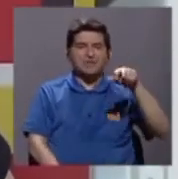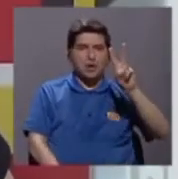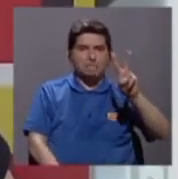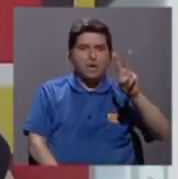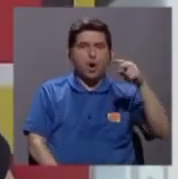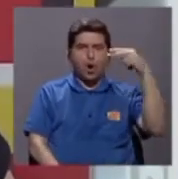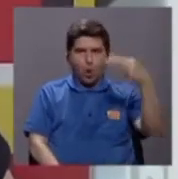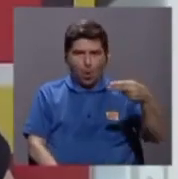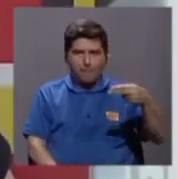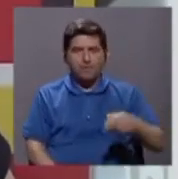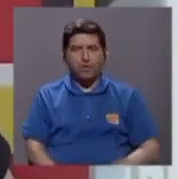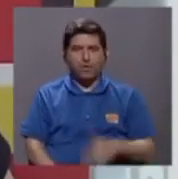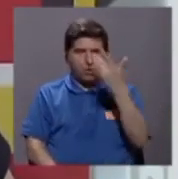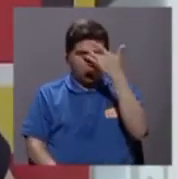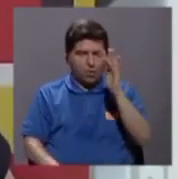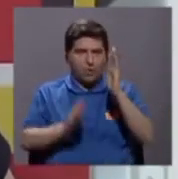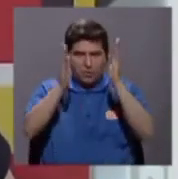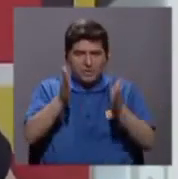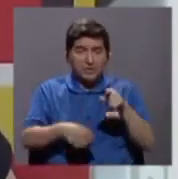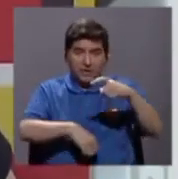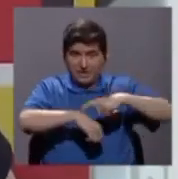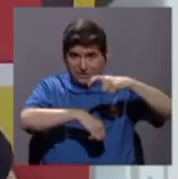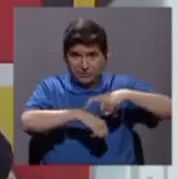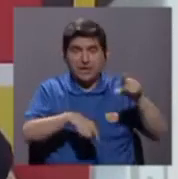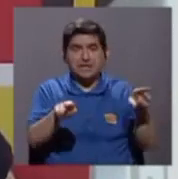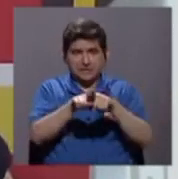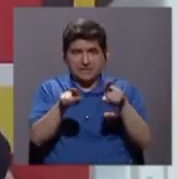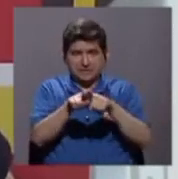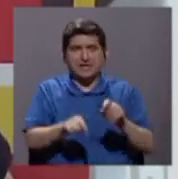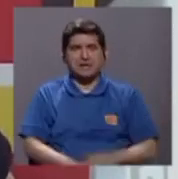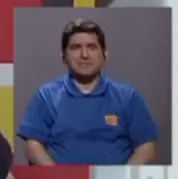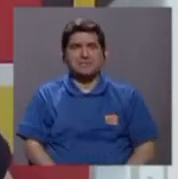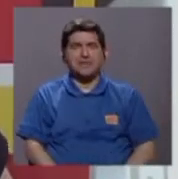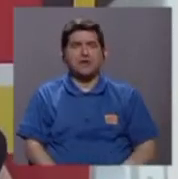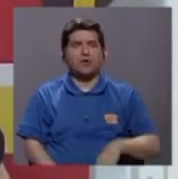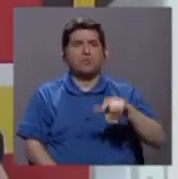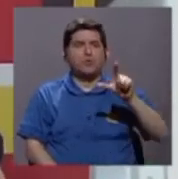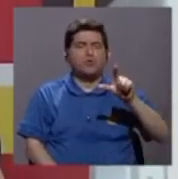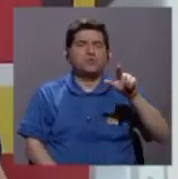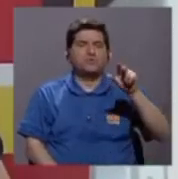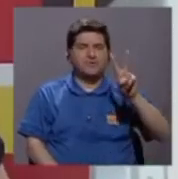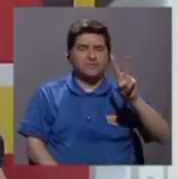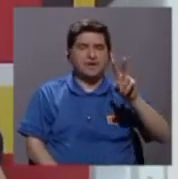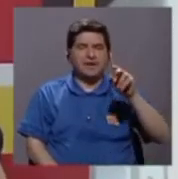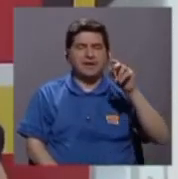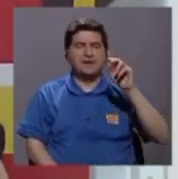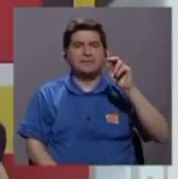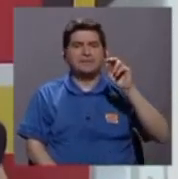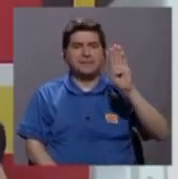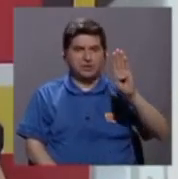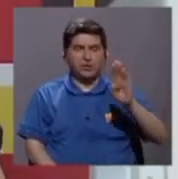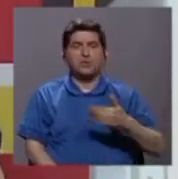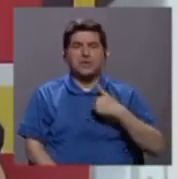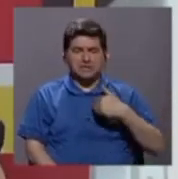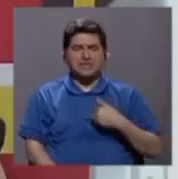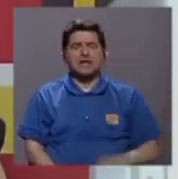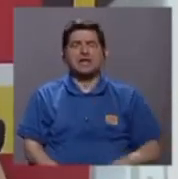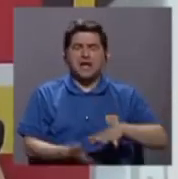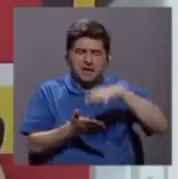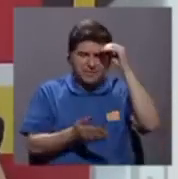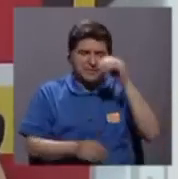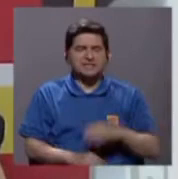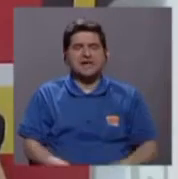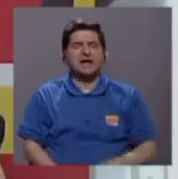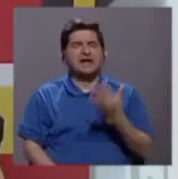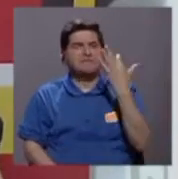los intelectuales del tiempo, tenía también como Beethoven una educación también en francés, en italiano, en